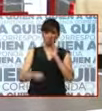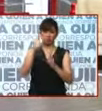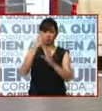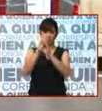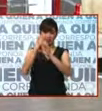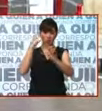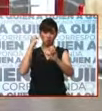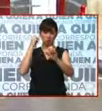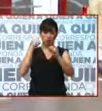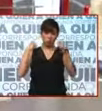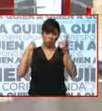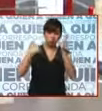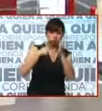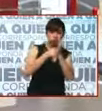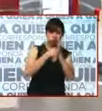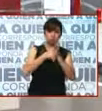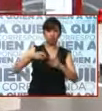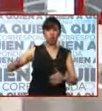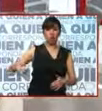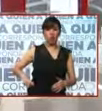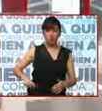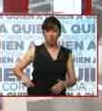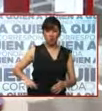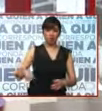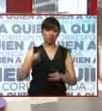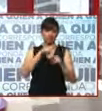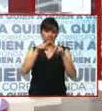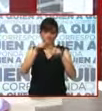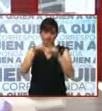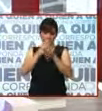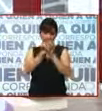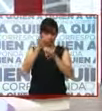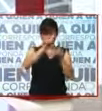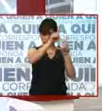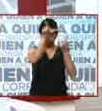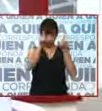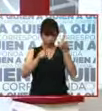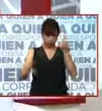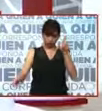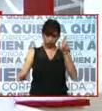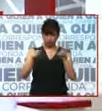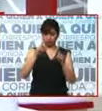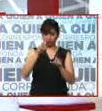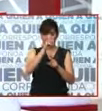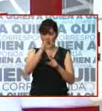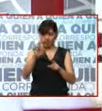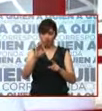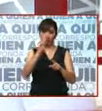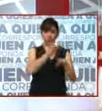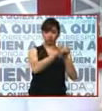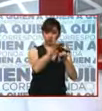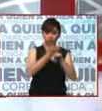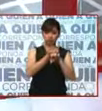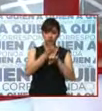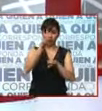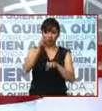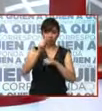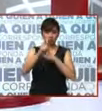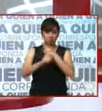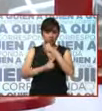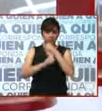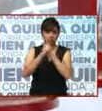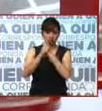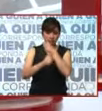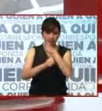o sea, que pertenezca al gobierno en cualquier estado, federal, estatal, distrito, lo que sea, es un broncón, porque los